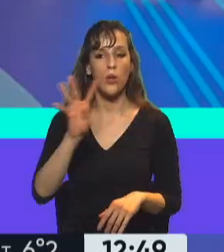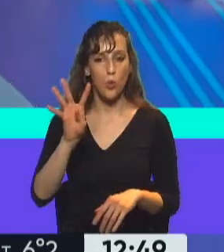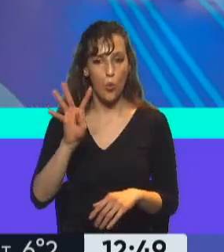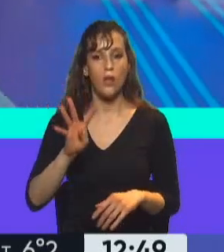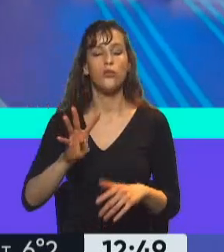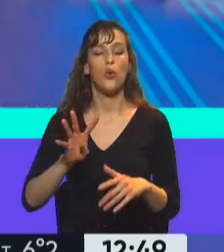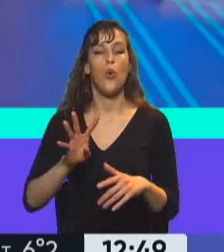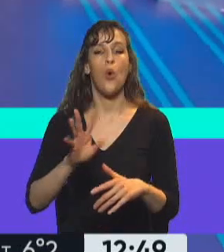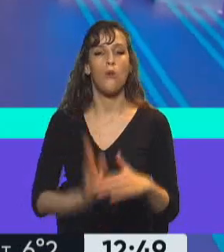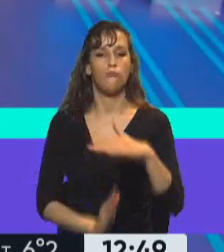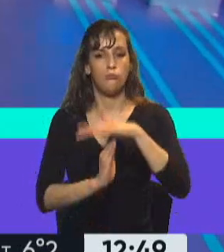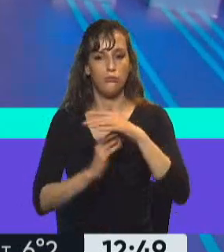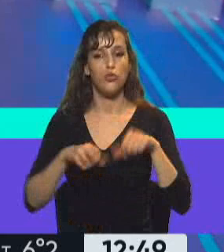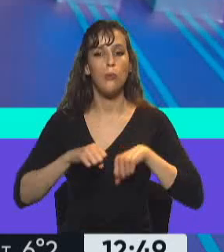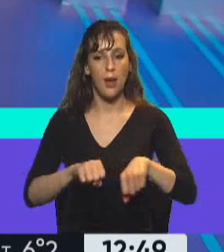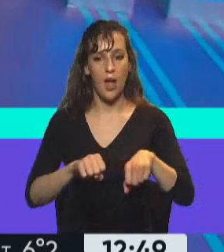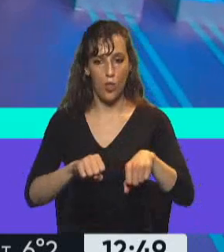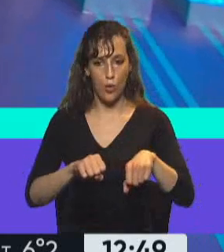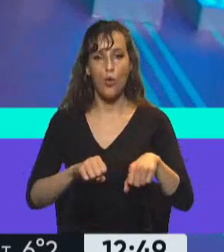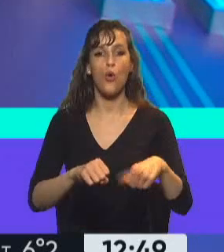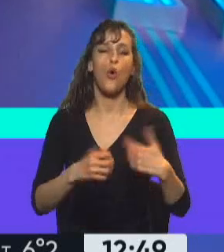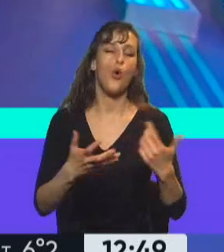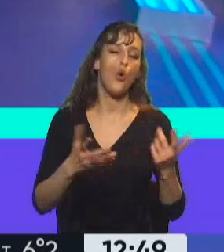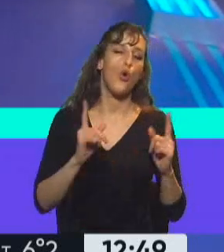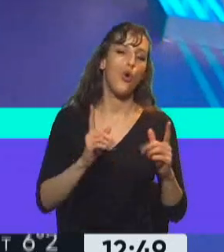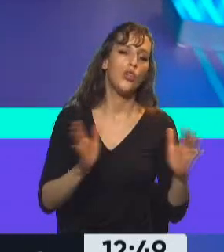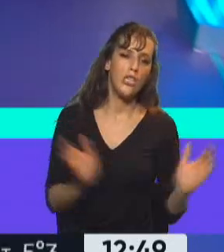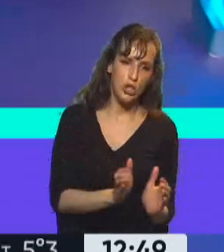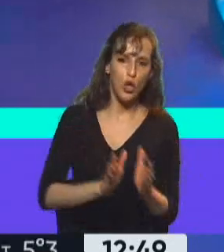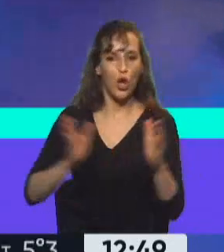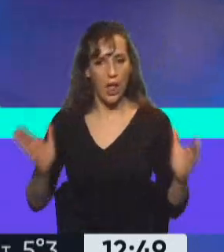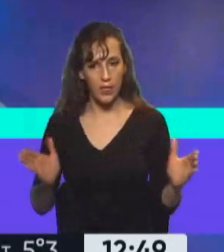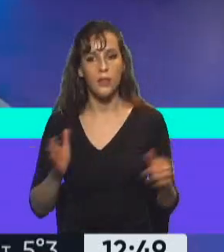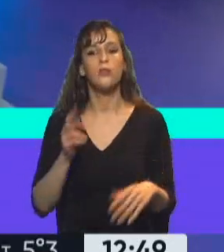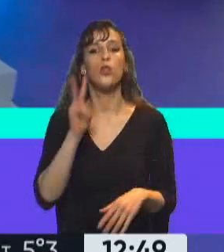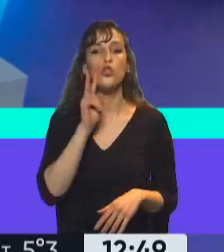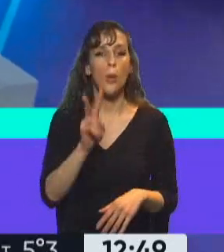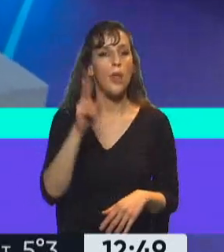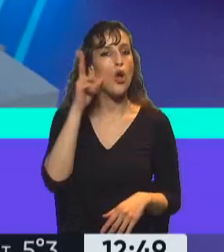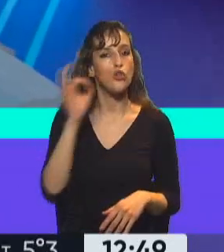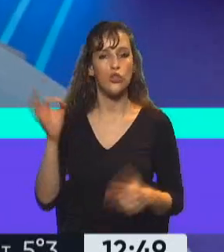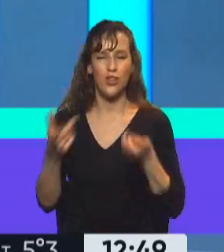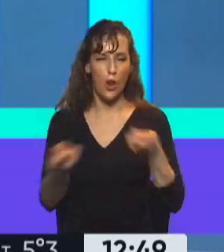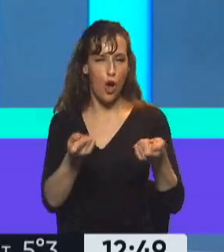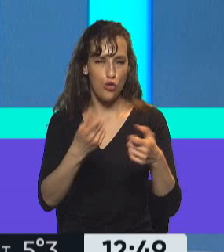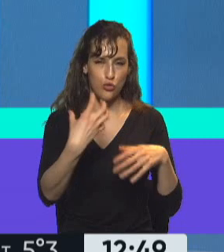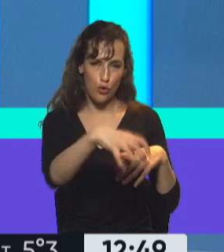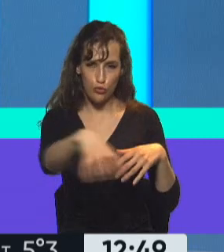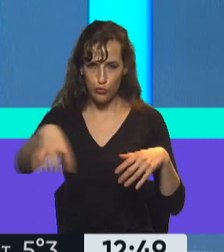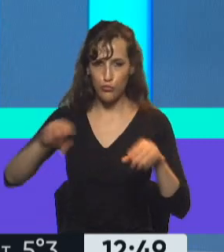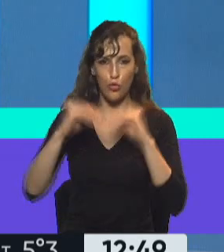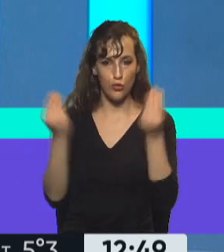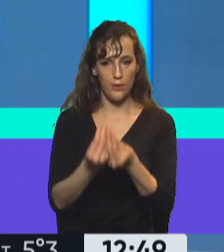supermercados minoristas y mayoristas a nivel nacional 2 mil 800 bocas el otro dato interesante por lo menos